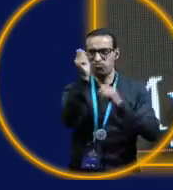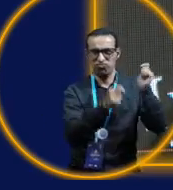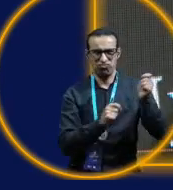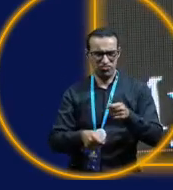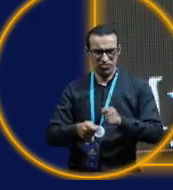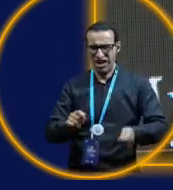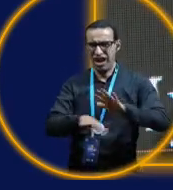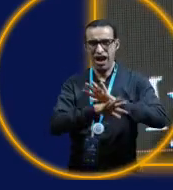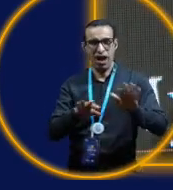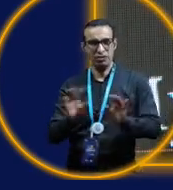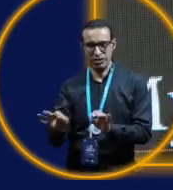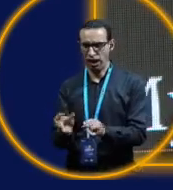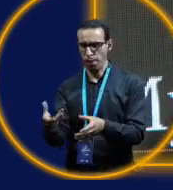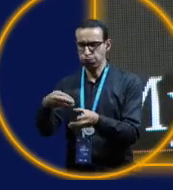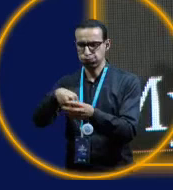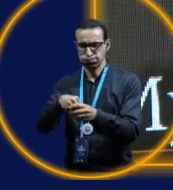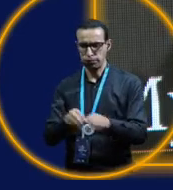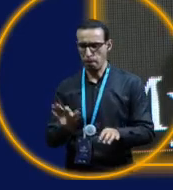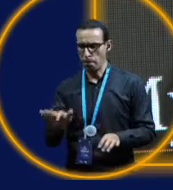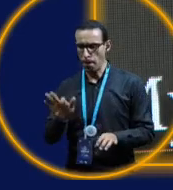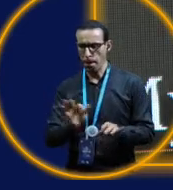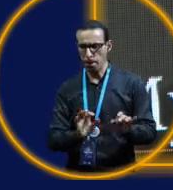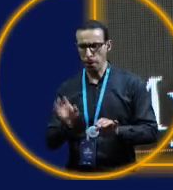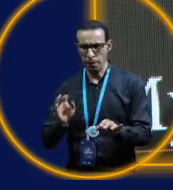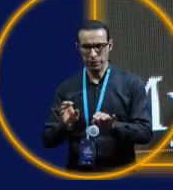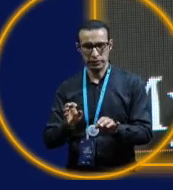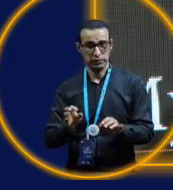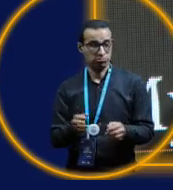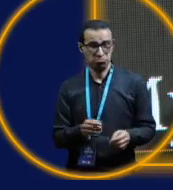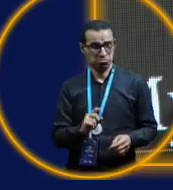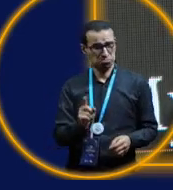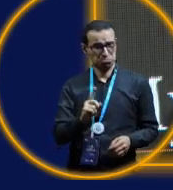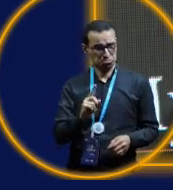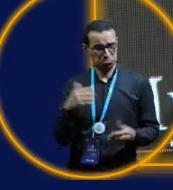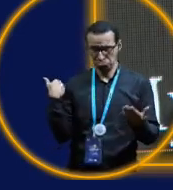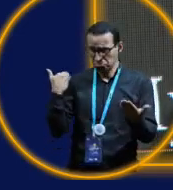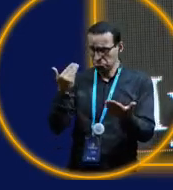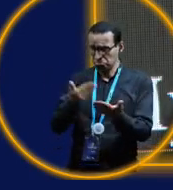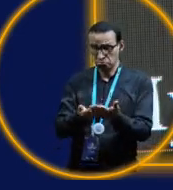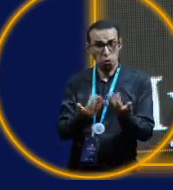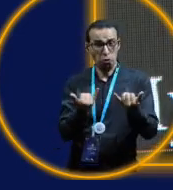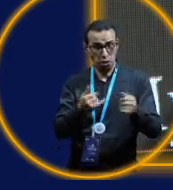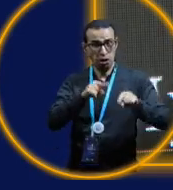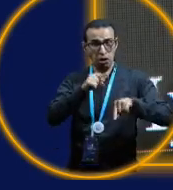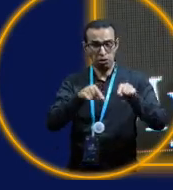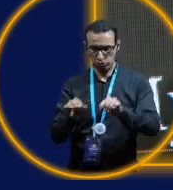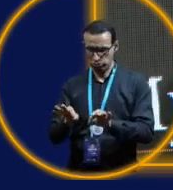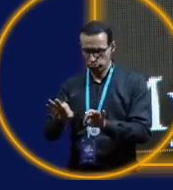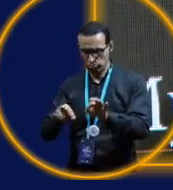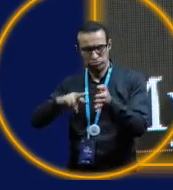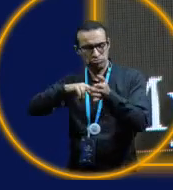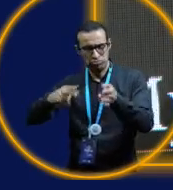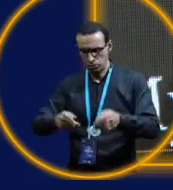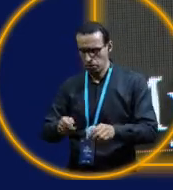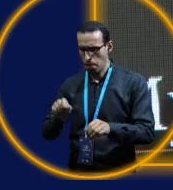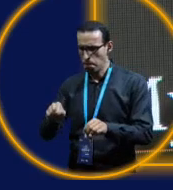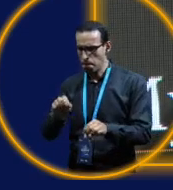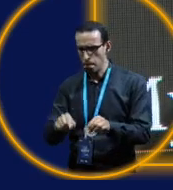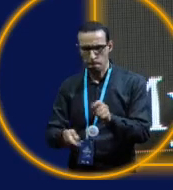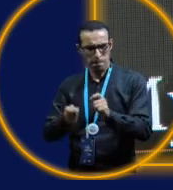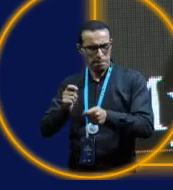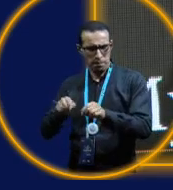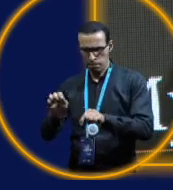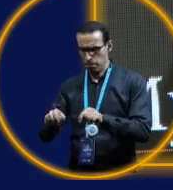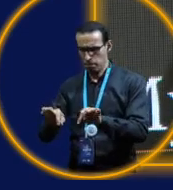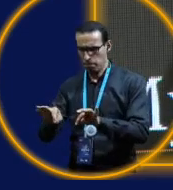pasó hoy en día tenemos espacio para la gente que lo que lo toca como muchas eh música latinoamericana y